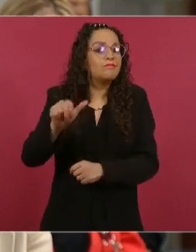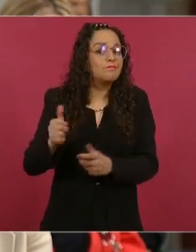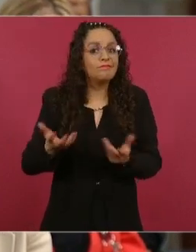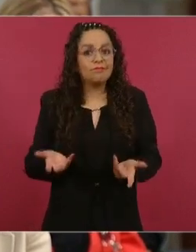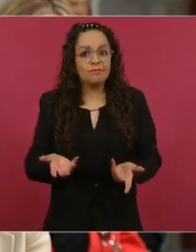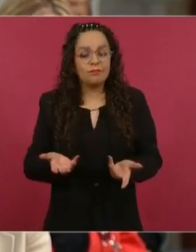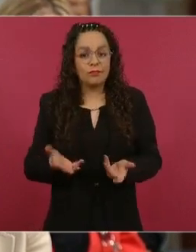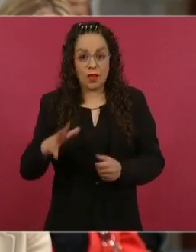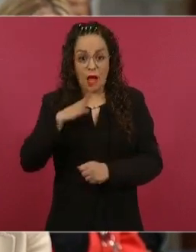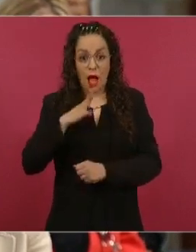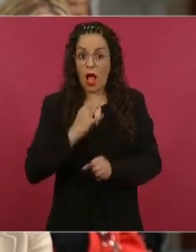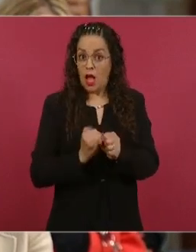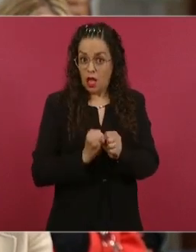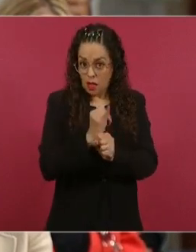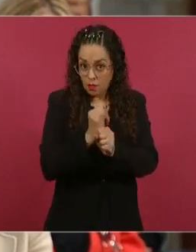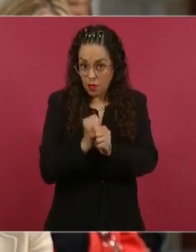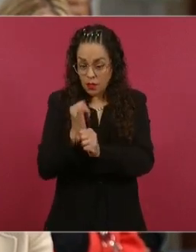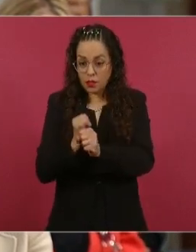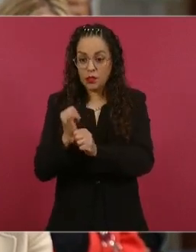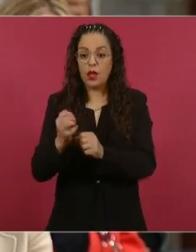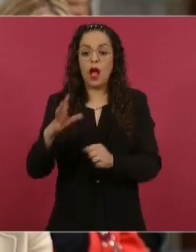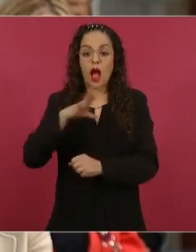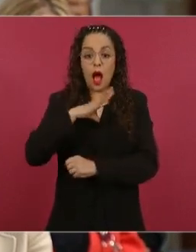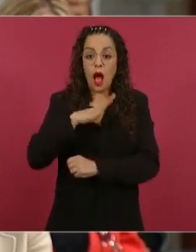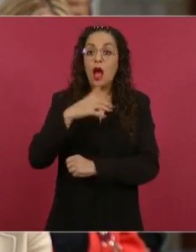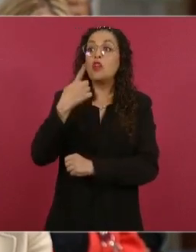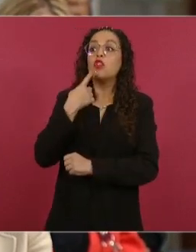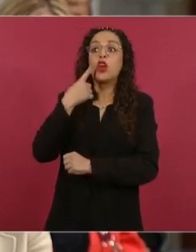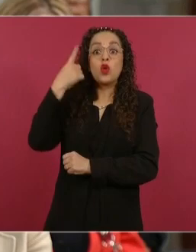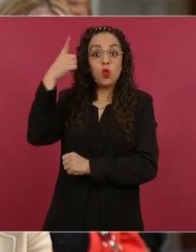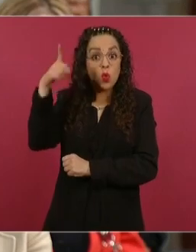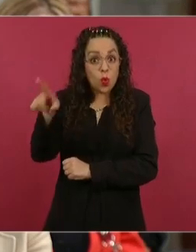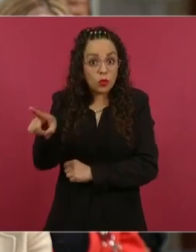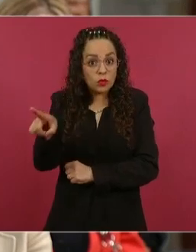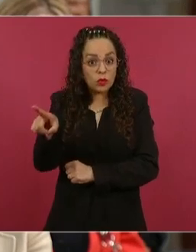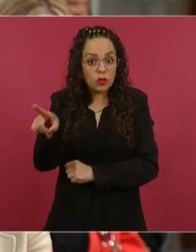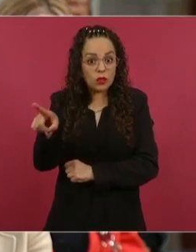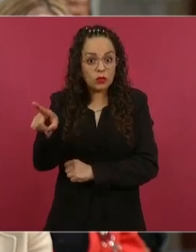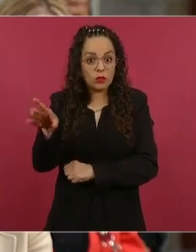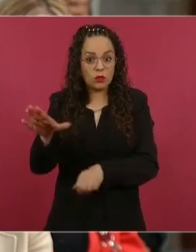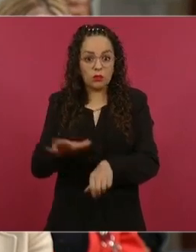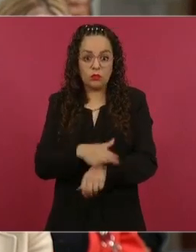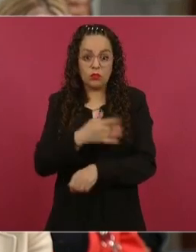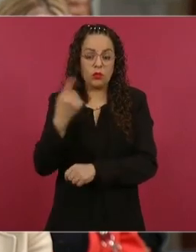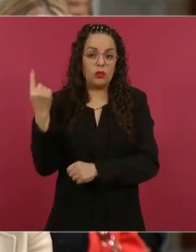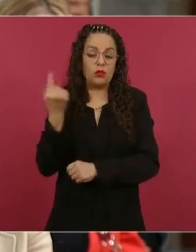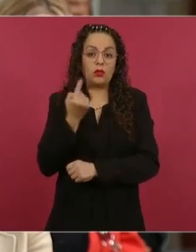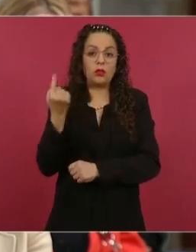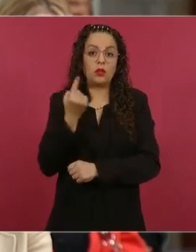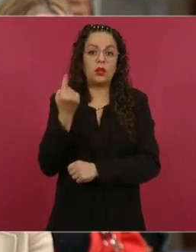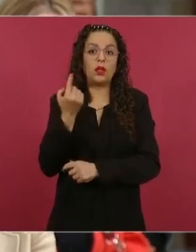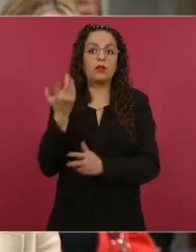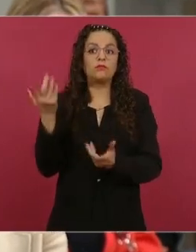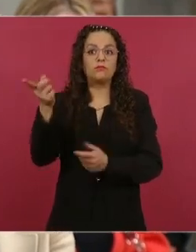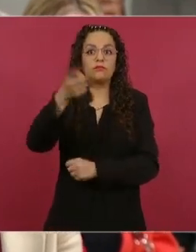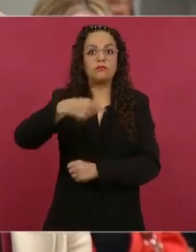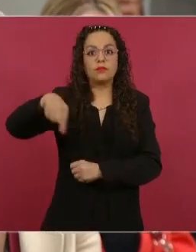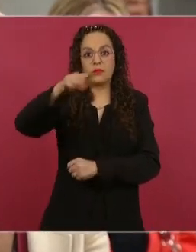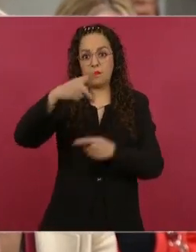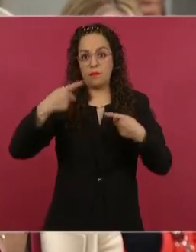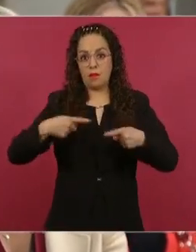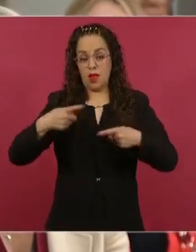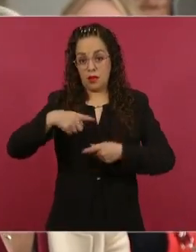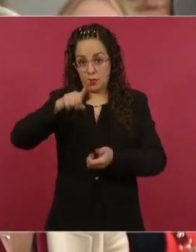integrando investigaciones y denuncias en torno a este atraco a la nación en contra de los funcionarios, pero